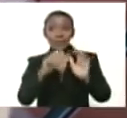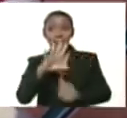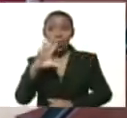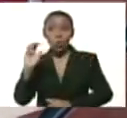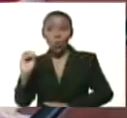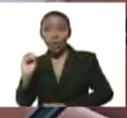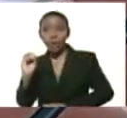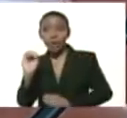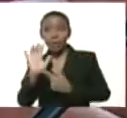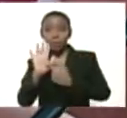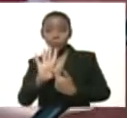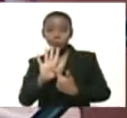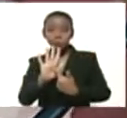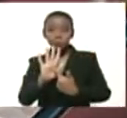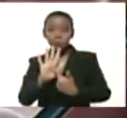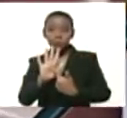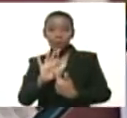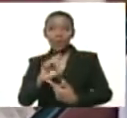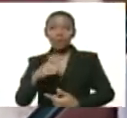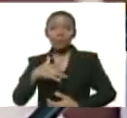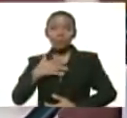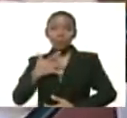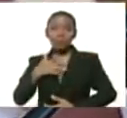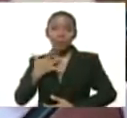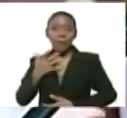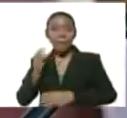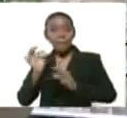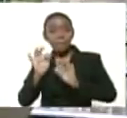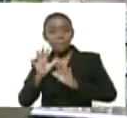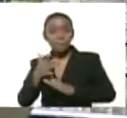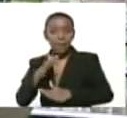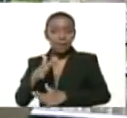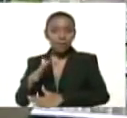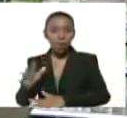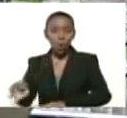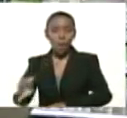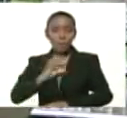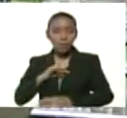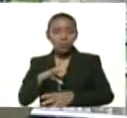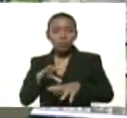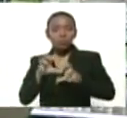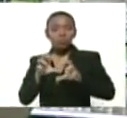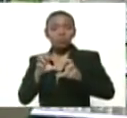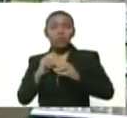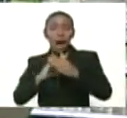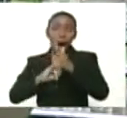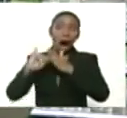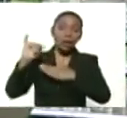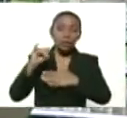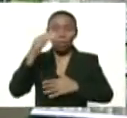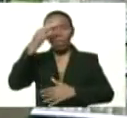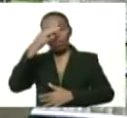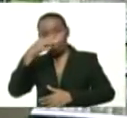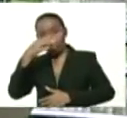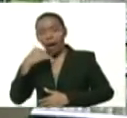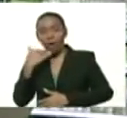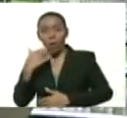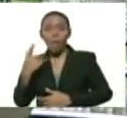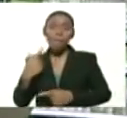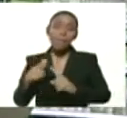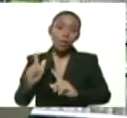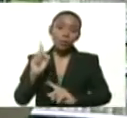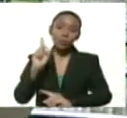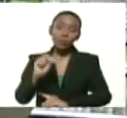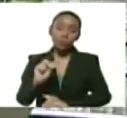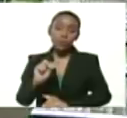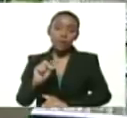3.650 han presentado síntomas relacionados con infecciones respiratorias altas, síndromes gripales, síndromes virales, pero también